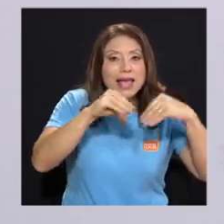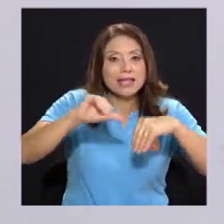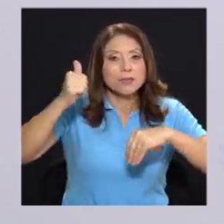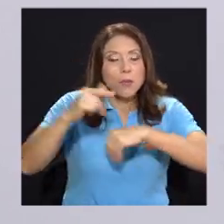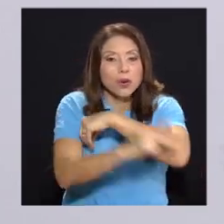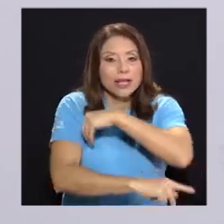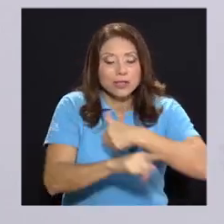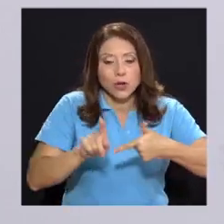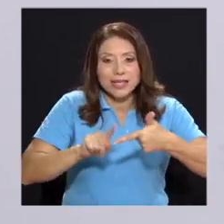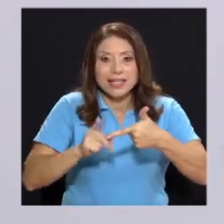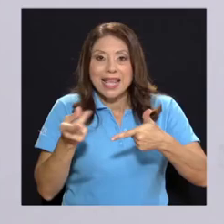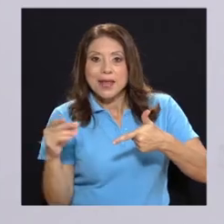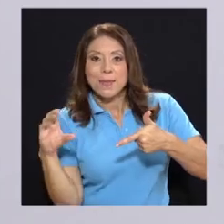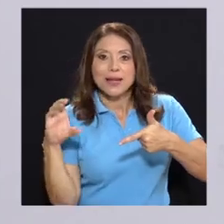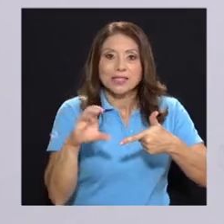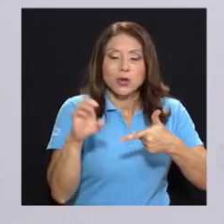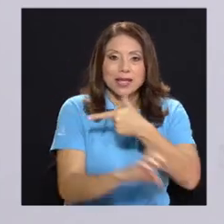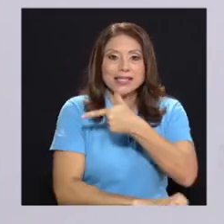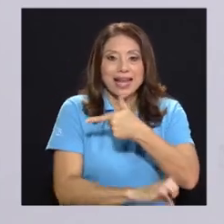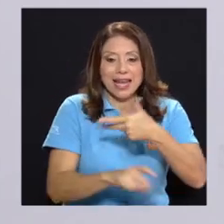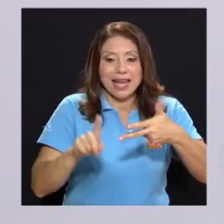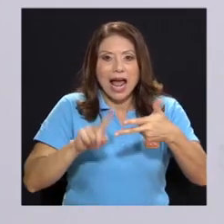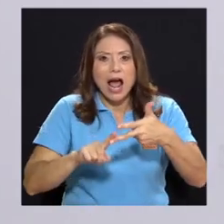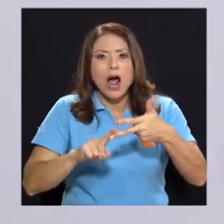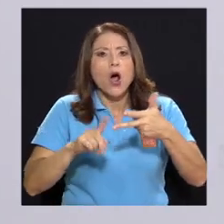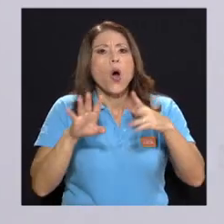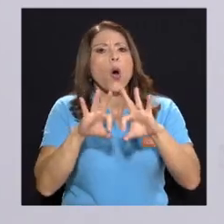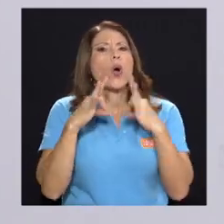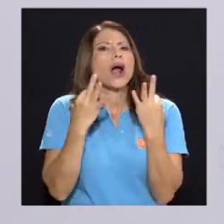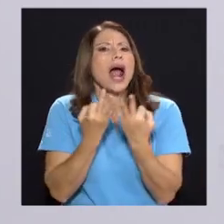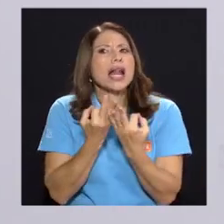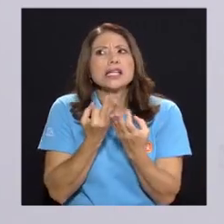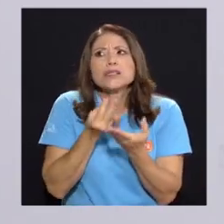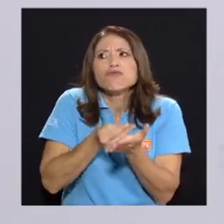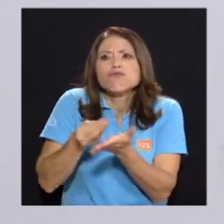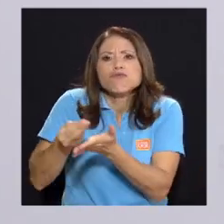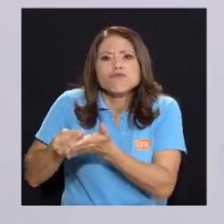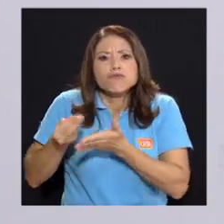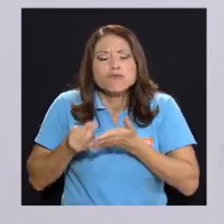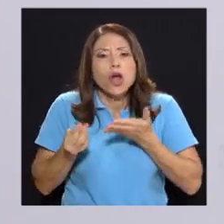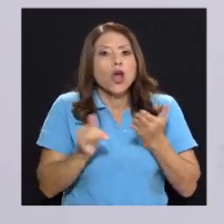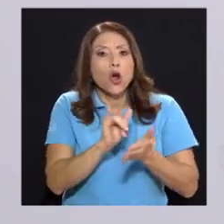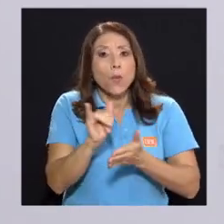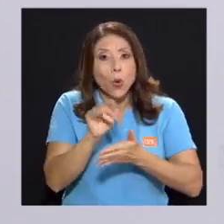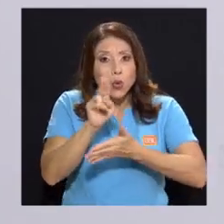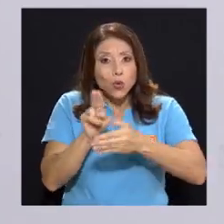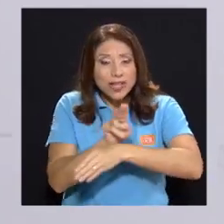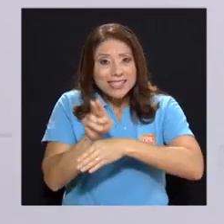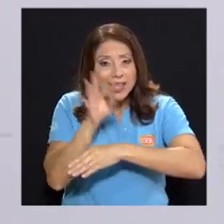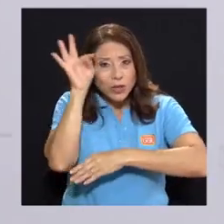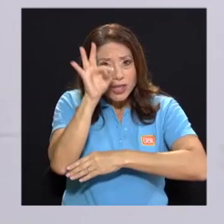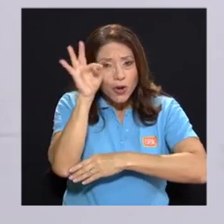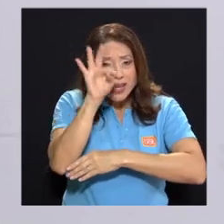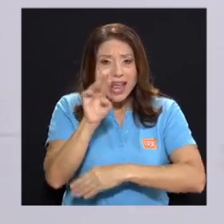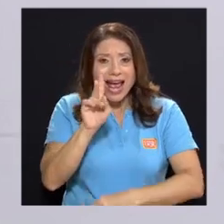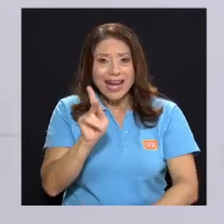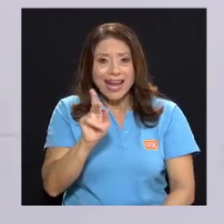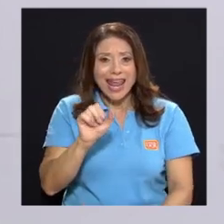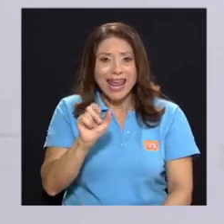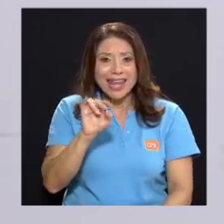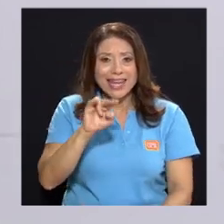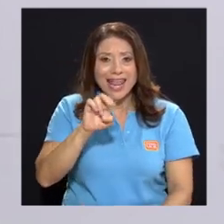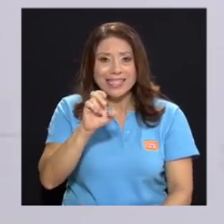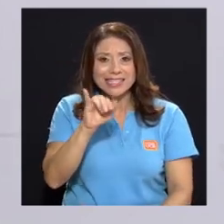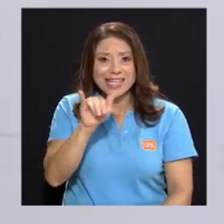sobre el consumo privado a los hogares como una manera aproximada utilizando la teoría keynesiana el bienestar de las familias